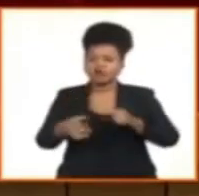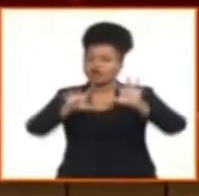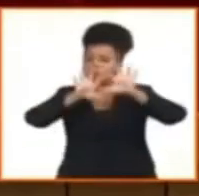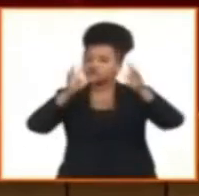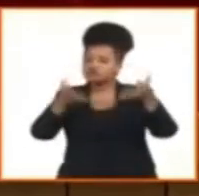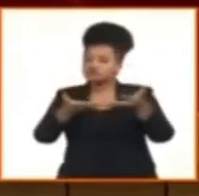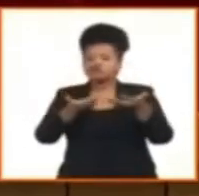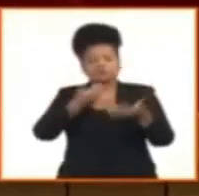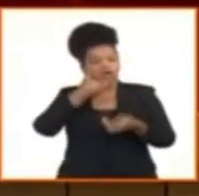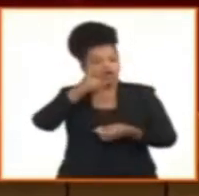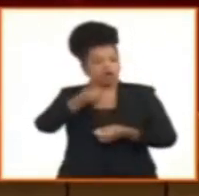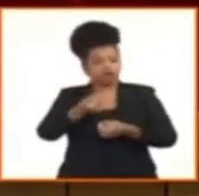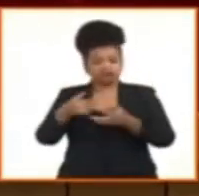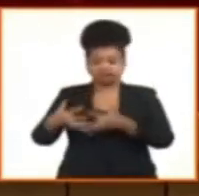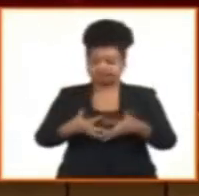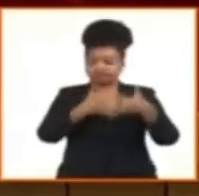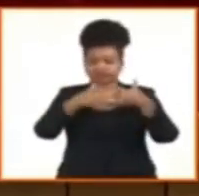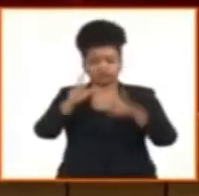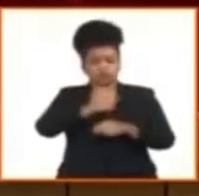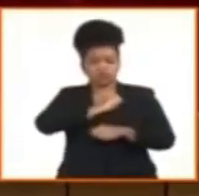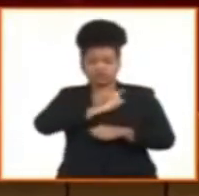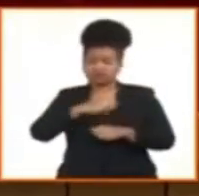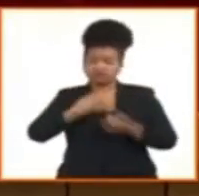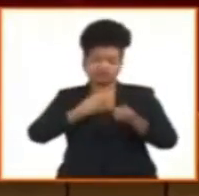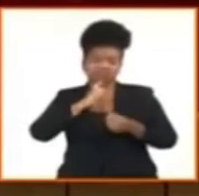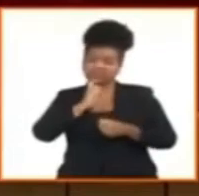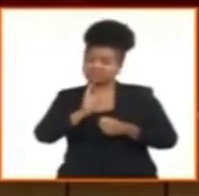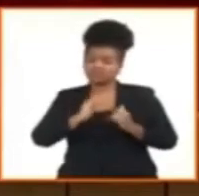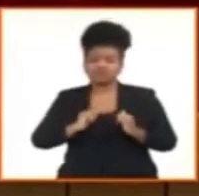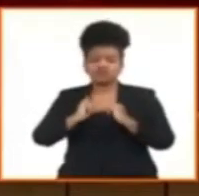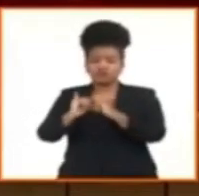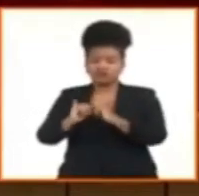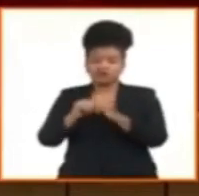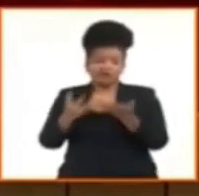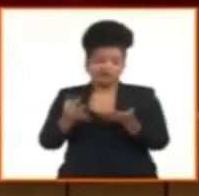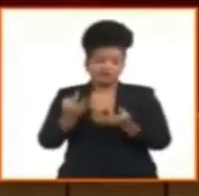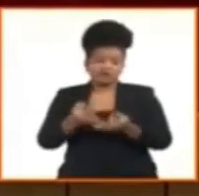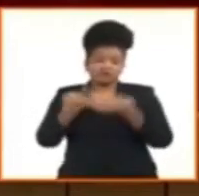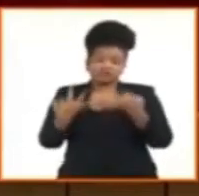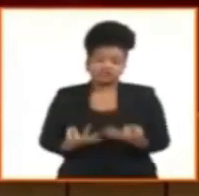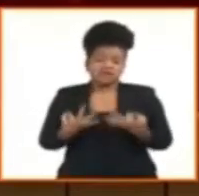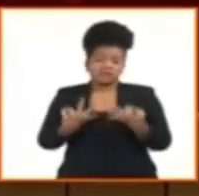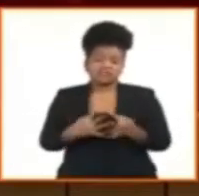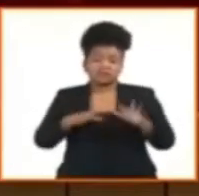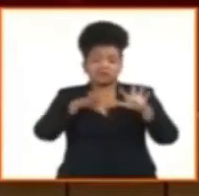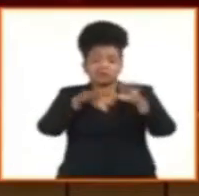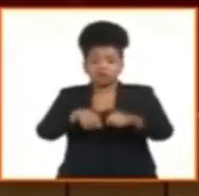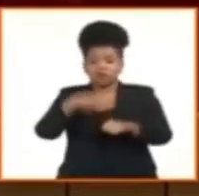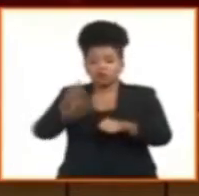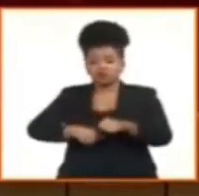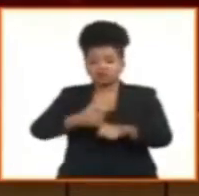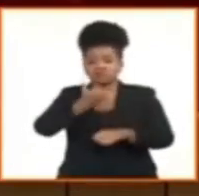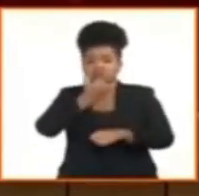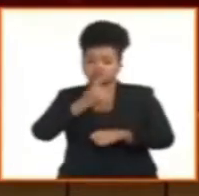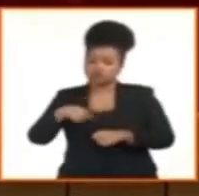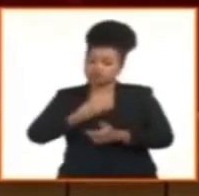posible. Tenemos el deber de informarles que los empeñados de siempre en conquistar toda la justicia seguiremos